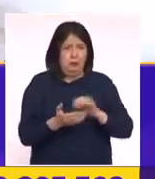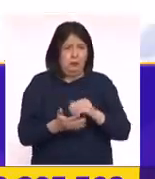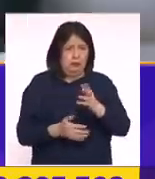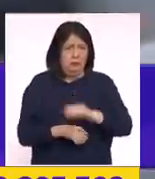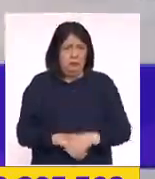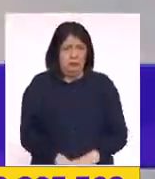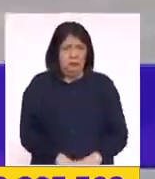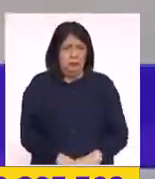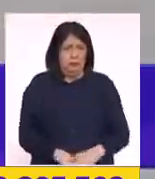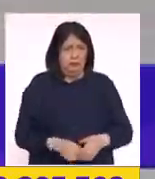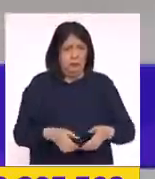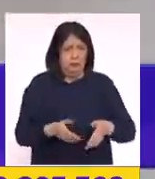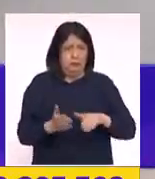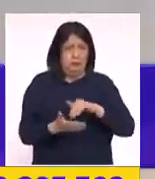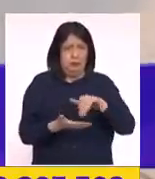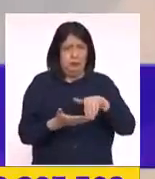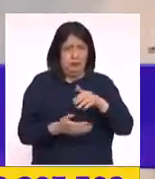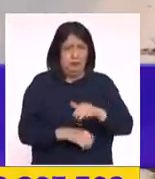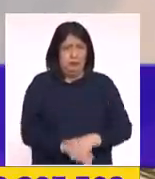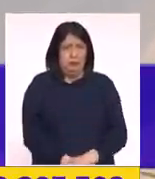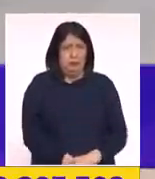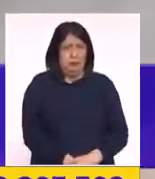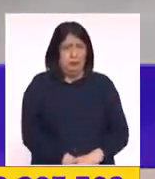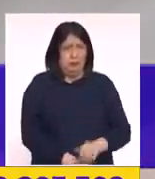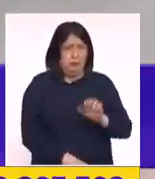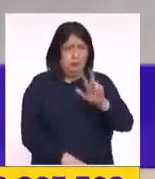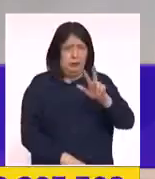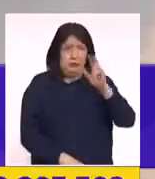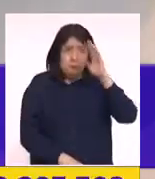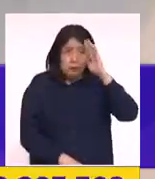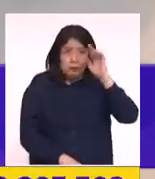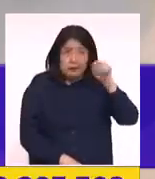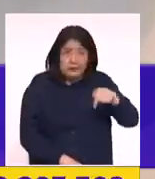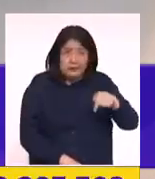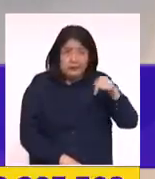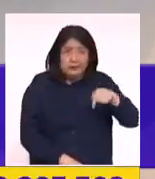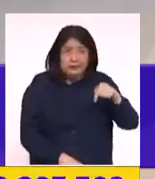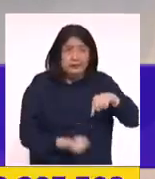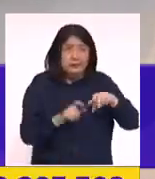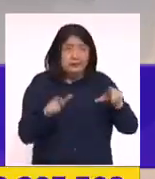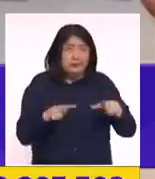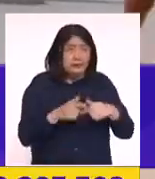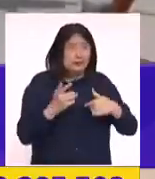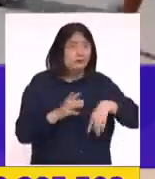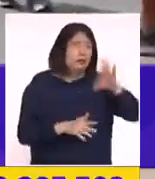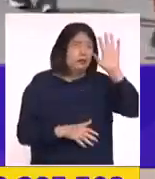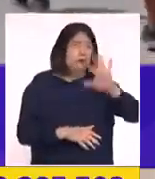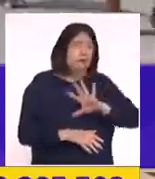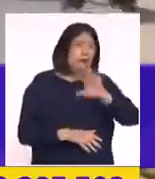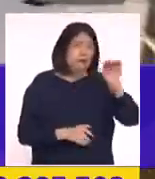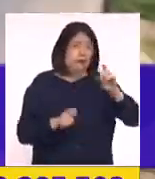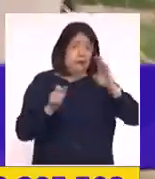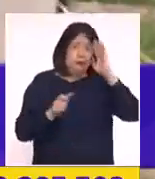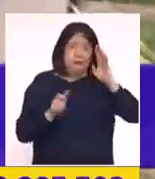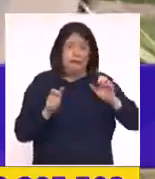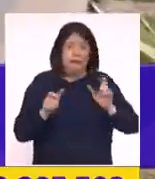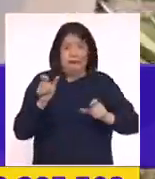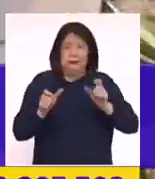la carretera central. Son tres policías nada más en este punto contra más de 50 personas que están